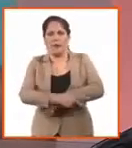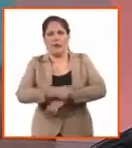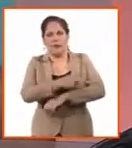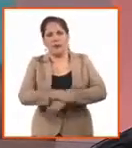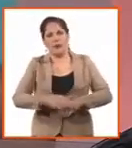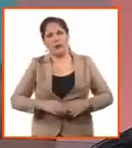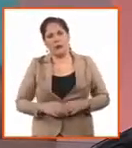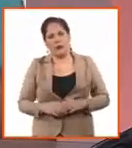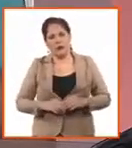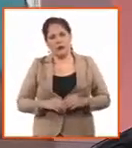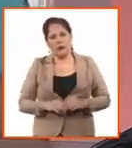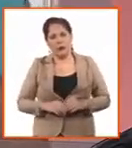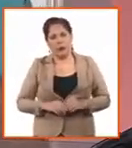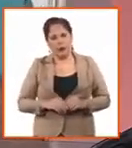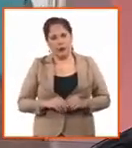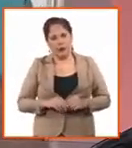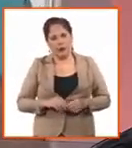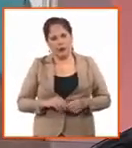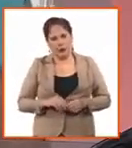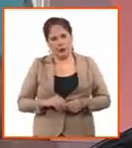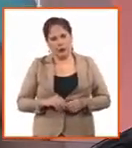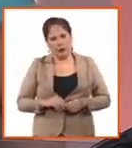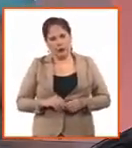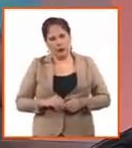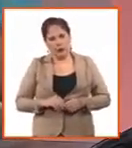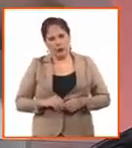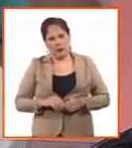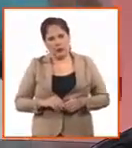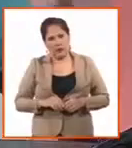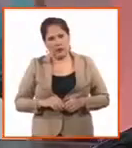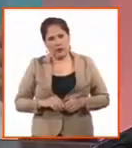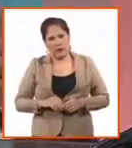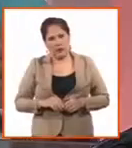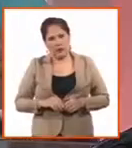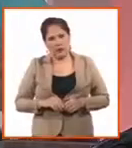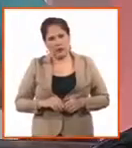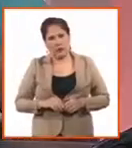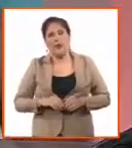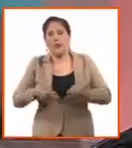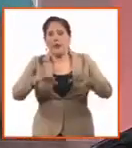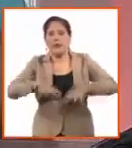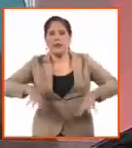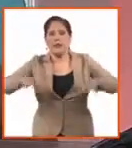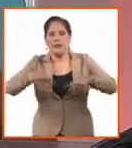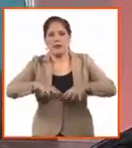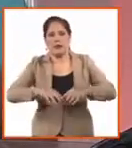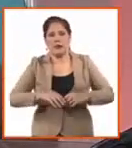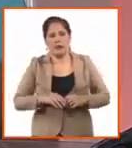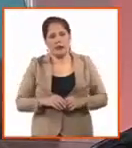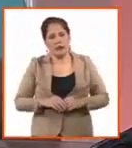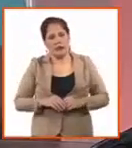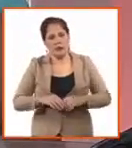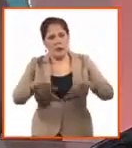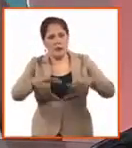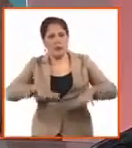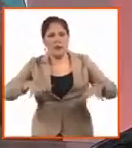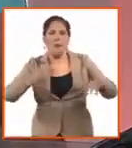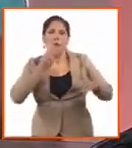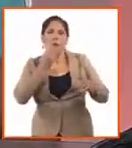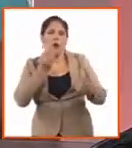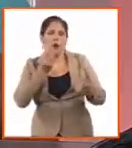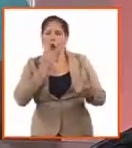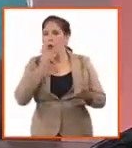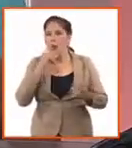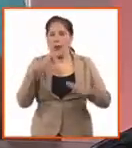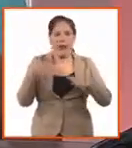con posterioridad y lógicamente eso nos llama en medio de la situación actual a no naturalizar las derrotas o sea